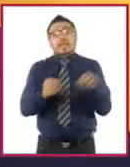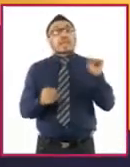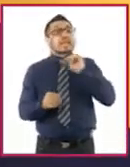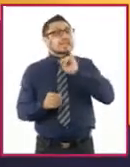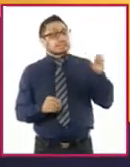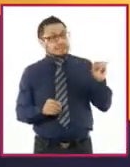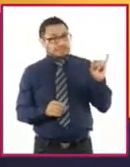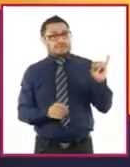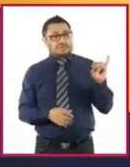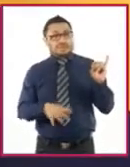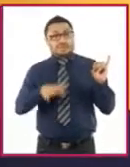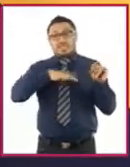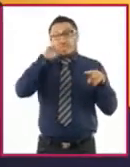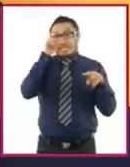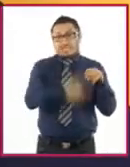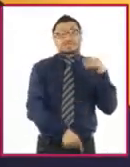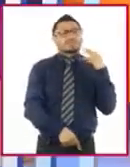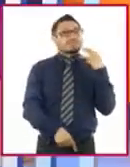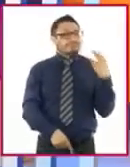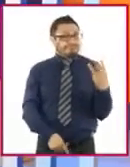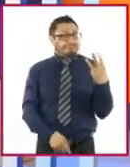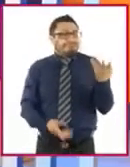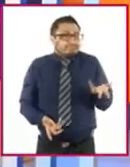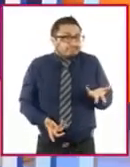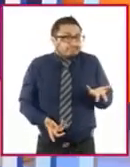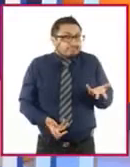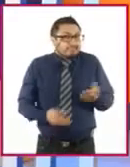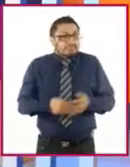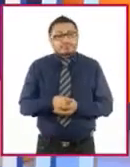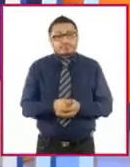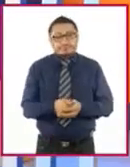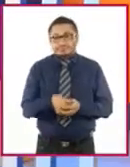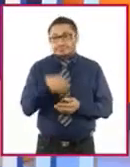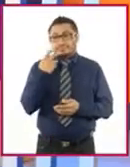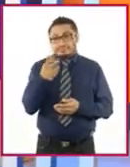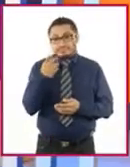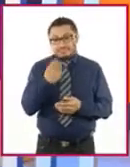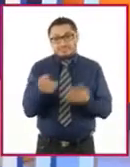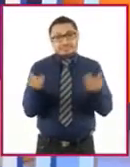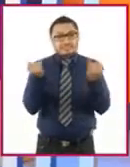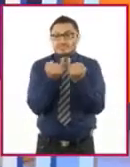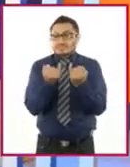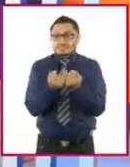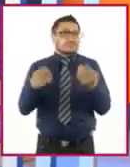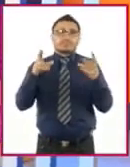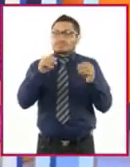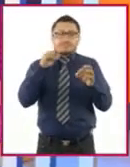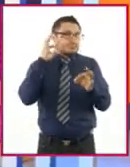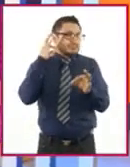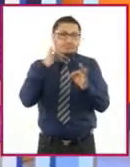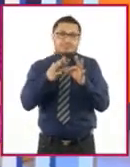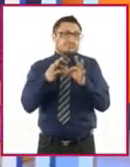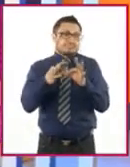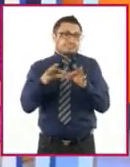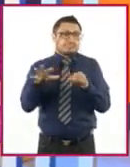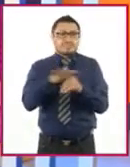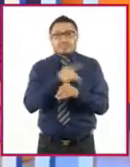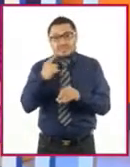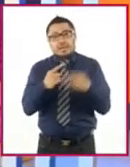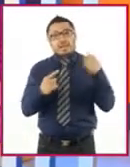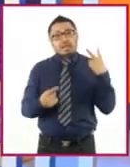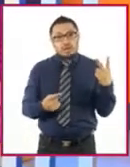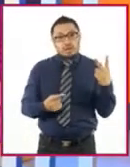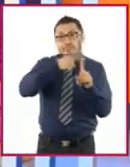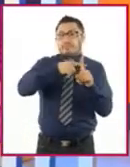igualdad restamos 3? En este caso, la igualdad ya no se cumple, porque 2